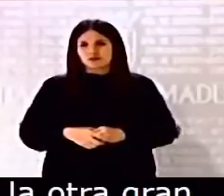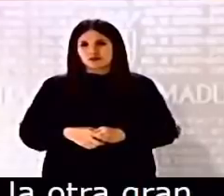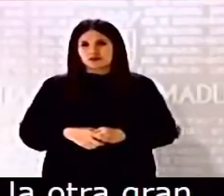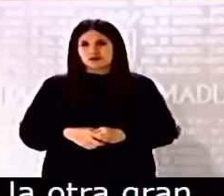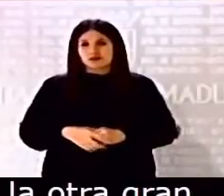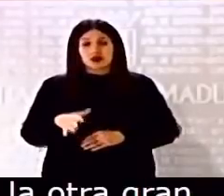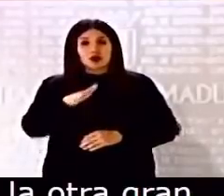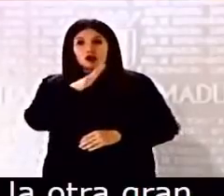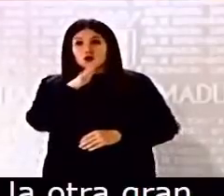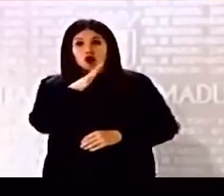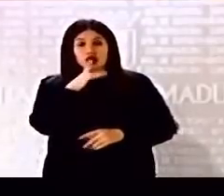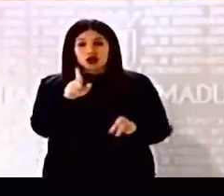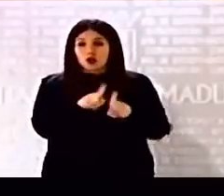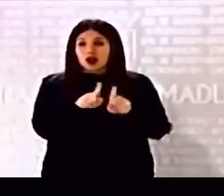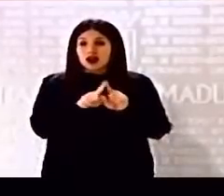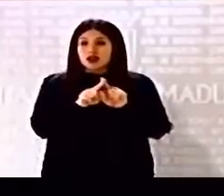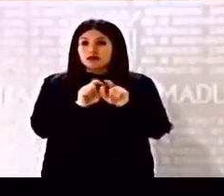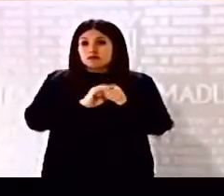Porque el virus,